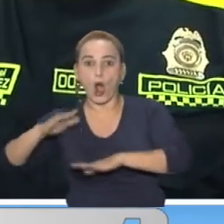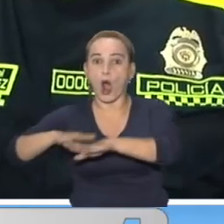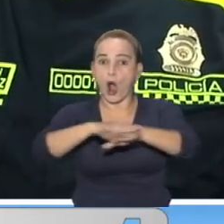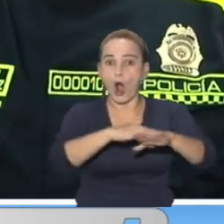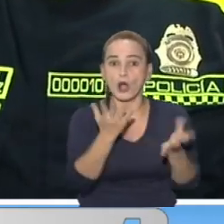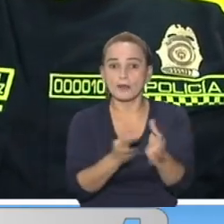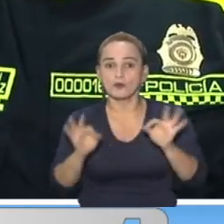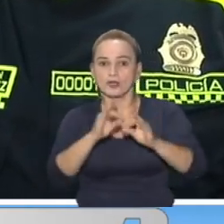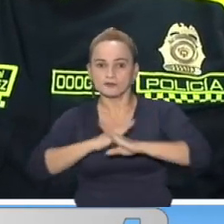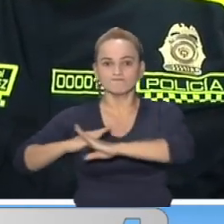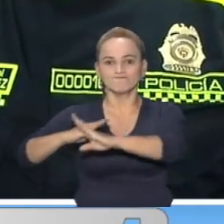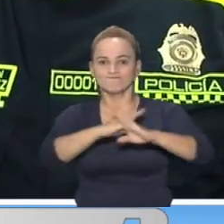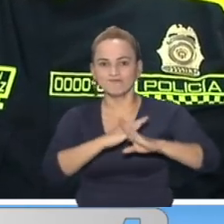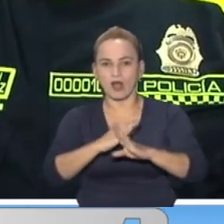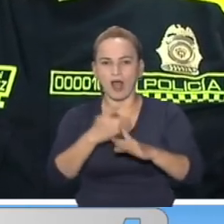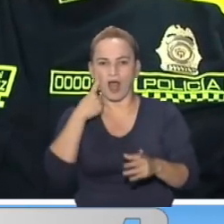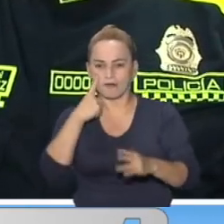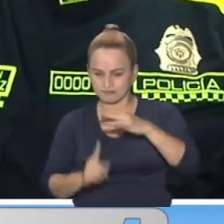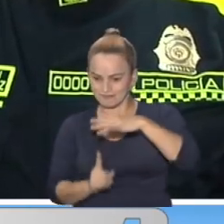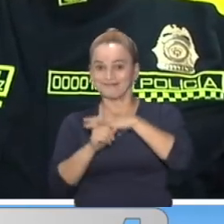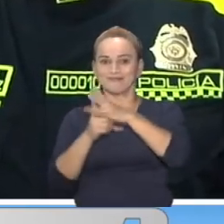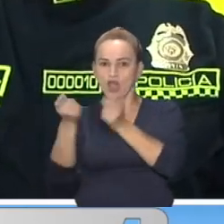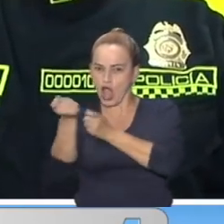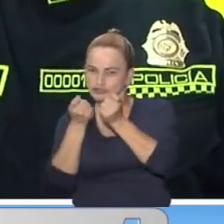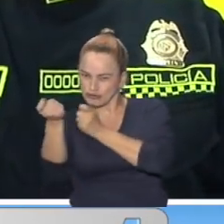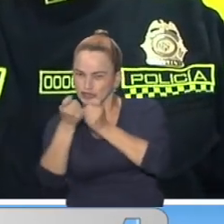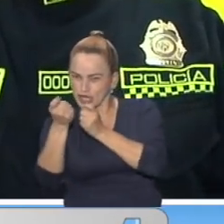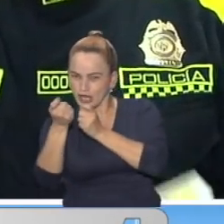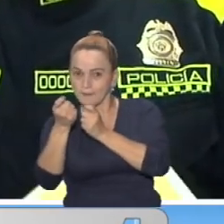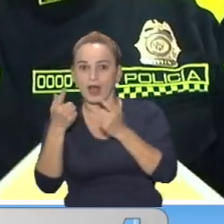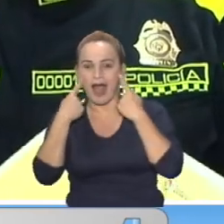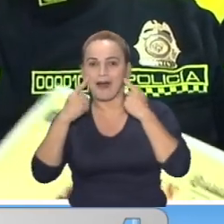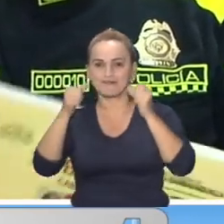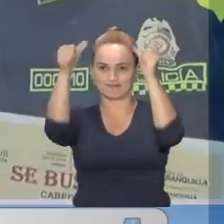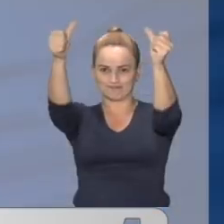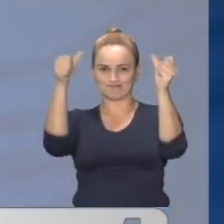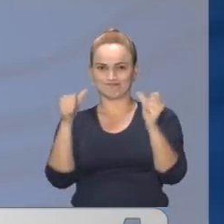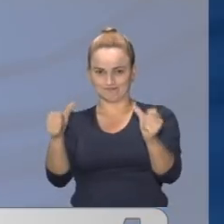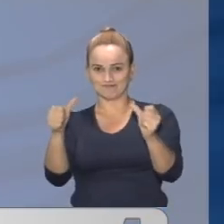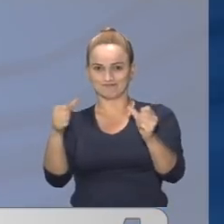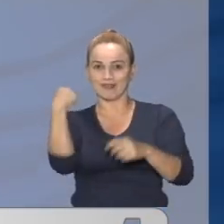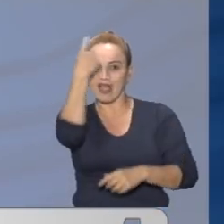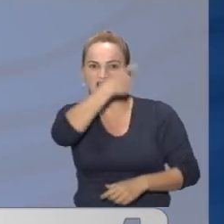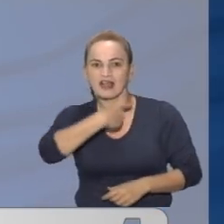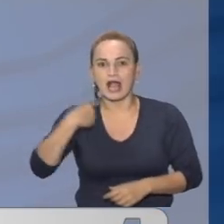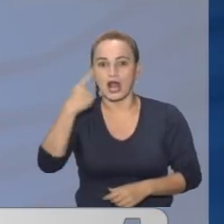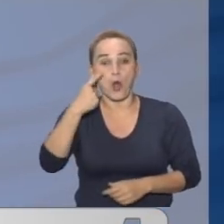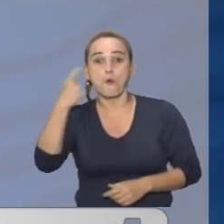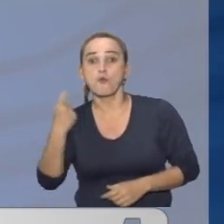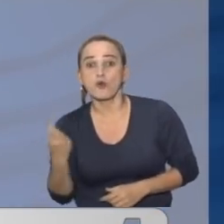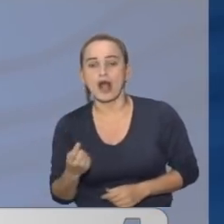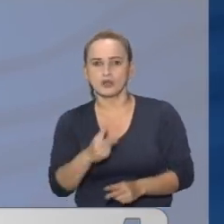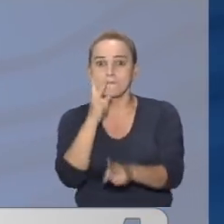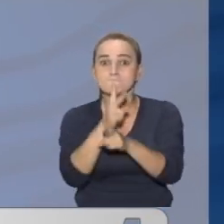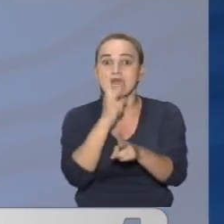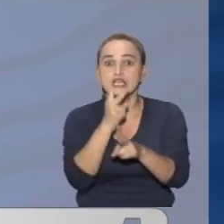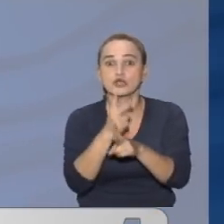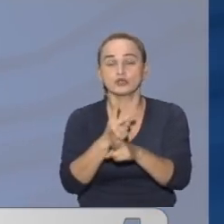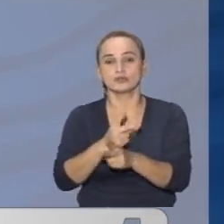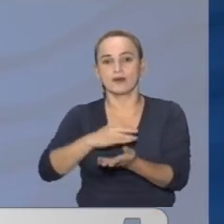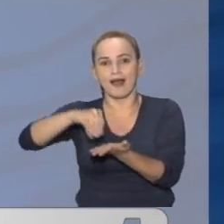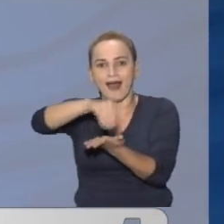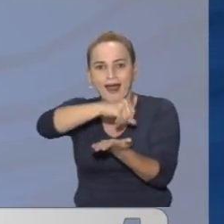seguridad, empezamos a generar una estrategia y empezamos a sacar un cartel de los más buscados en el Atlántico y en